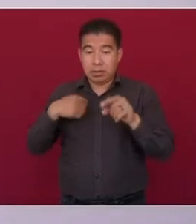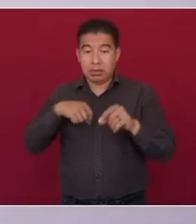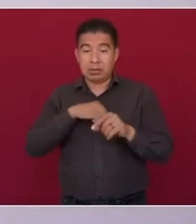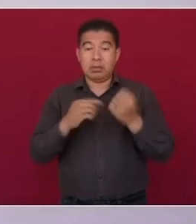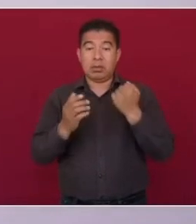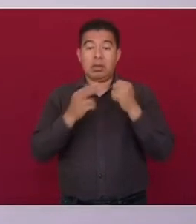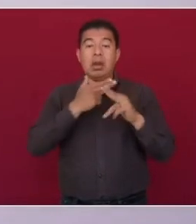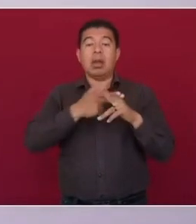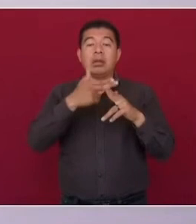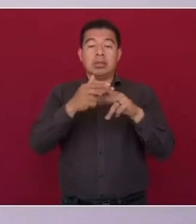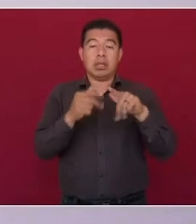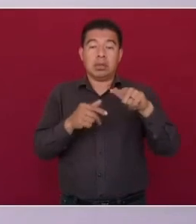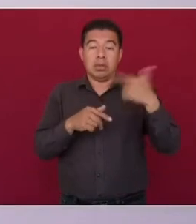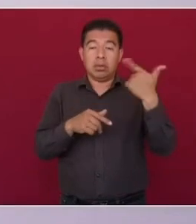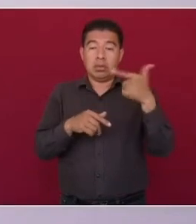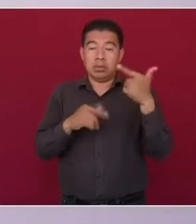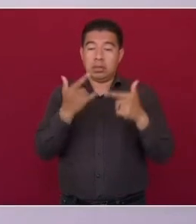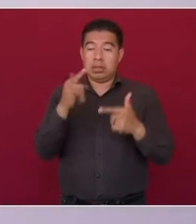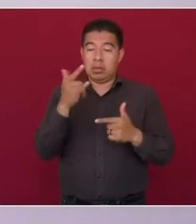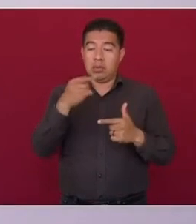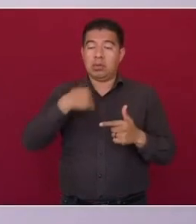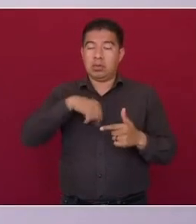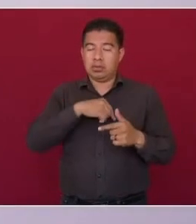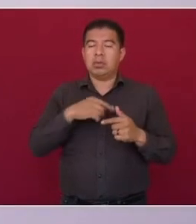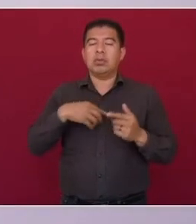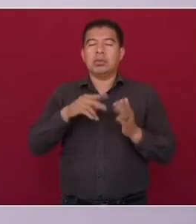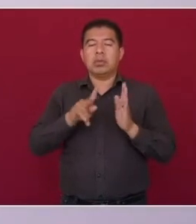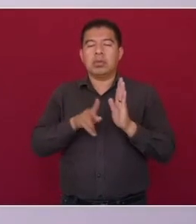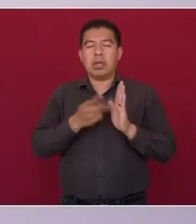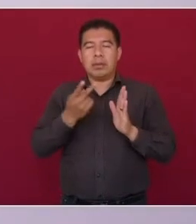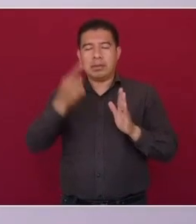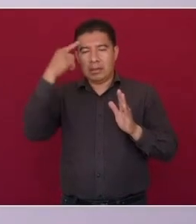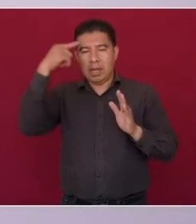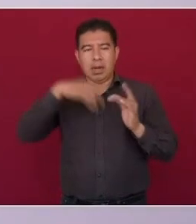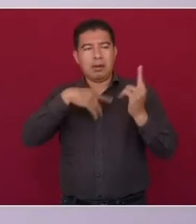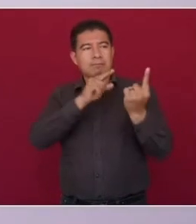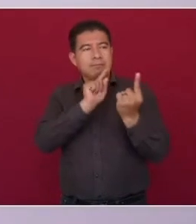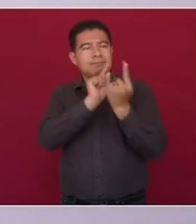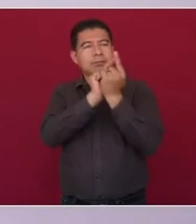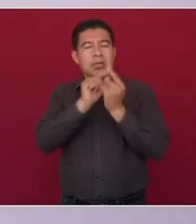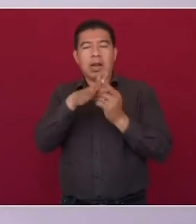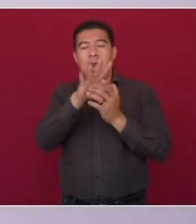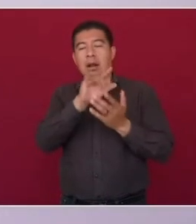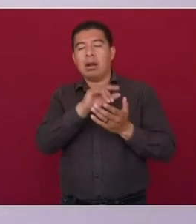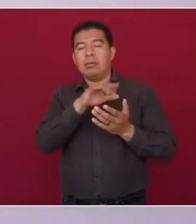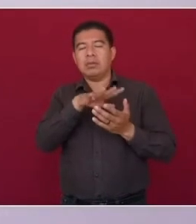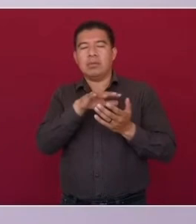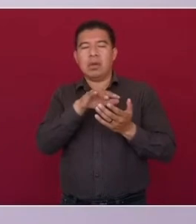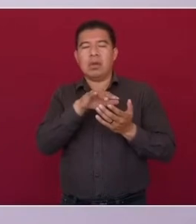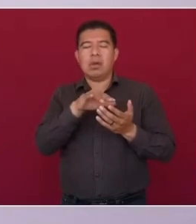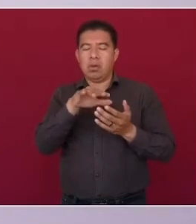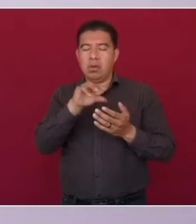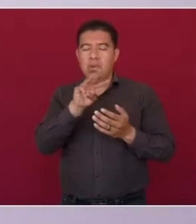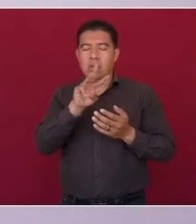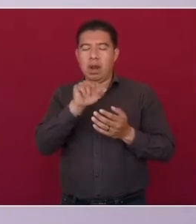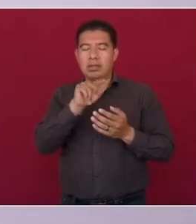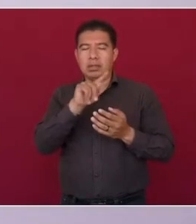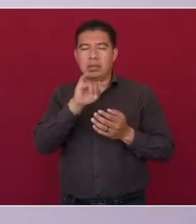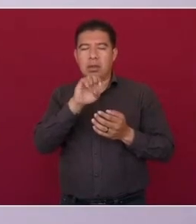volveremos a encontrar con el presidente Biden en Washington para tratar asuntos de interés